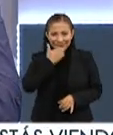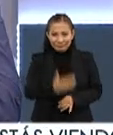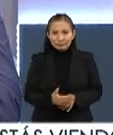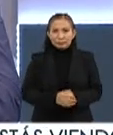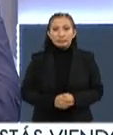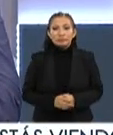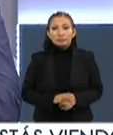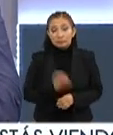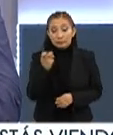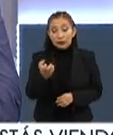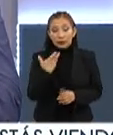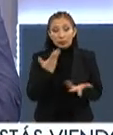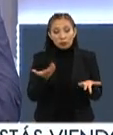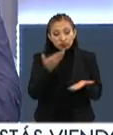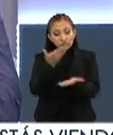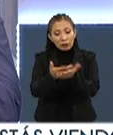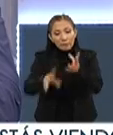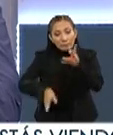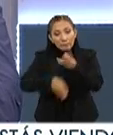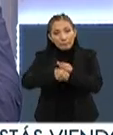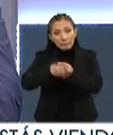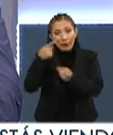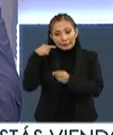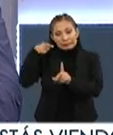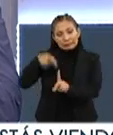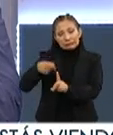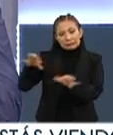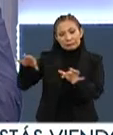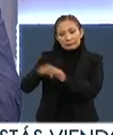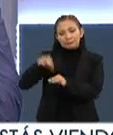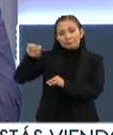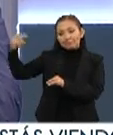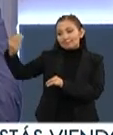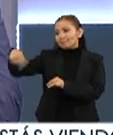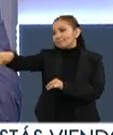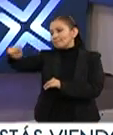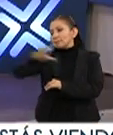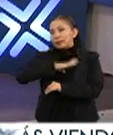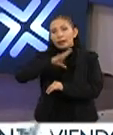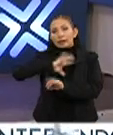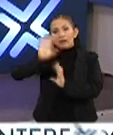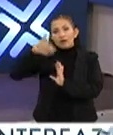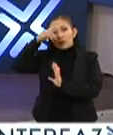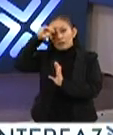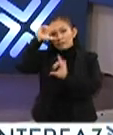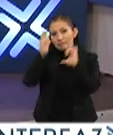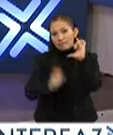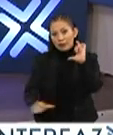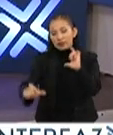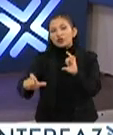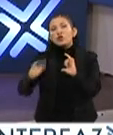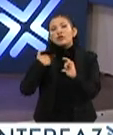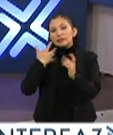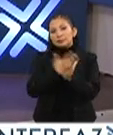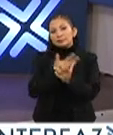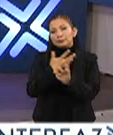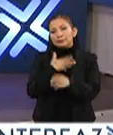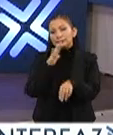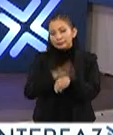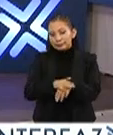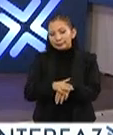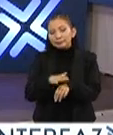es una oferta adicional que corresponde con necesidades reales que tiene la nación, de contar